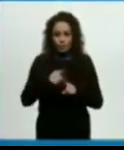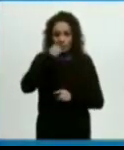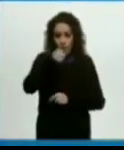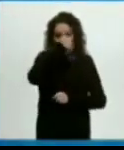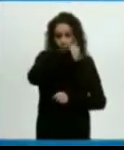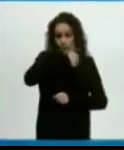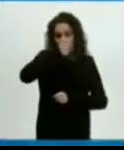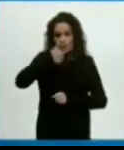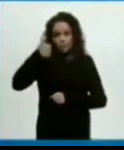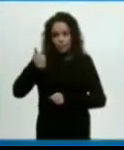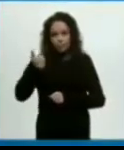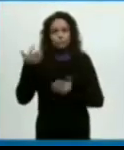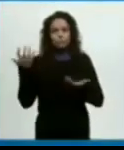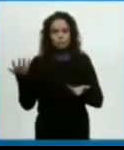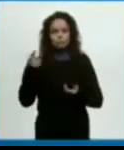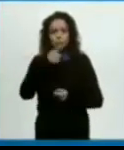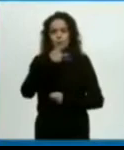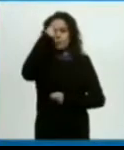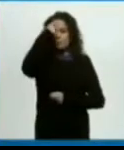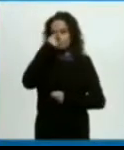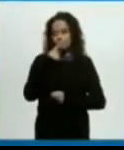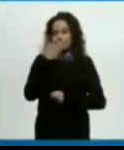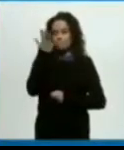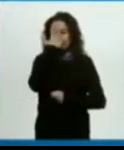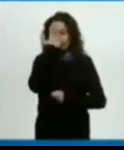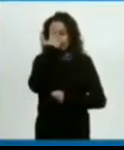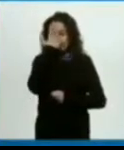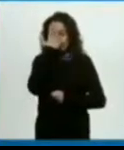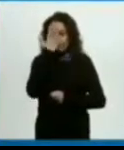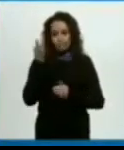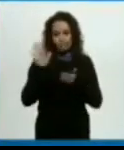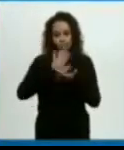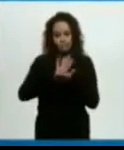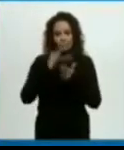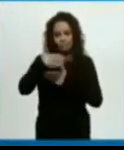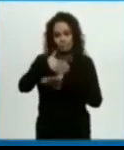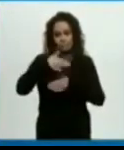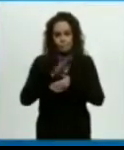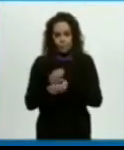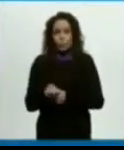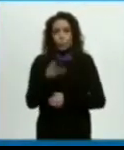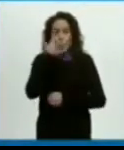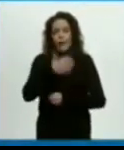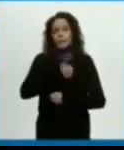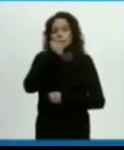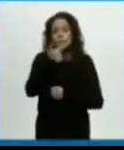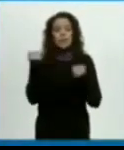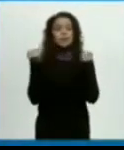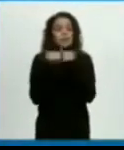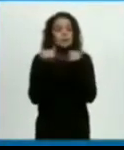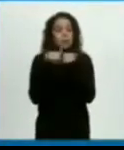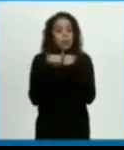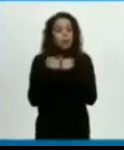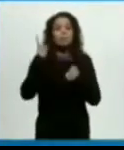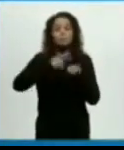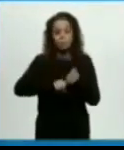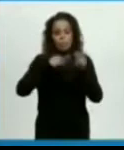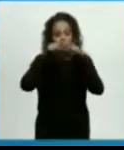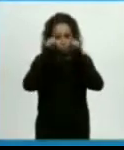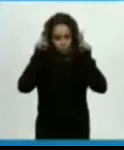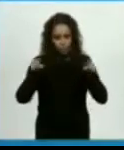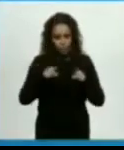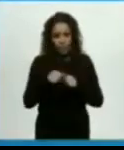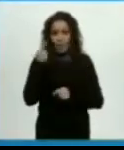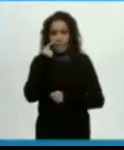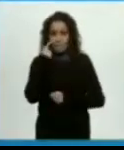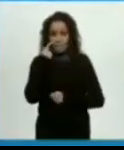Cada cuadrado es una cara del cubo. Son seis caras iguales en forma de cuadrado.